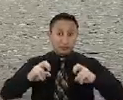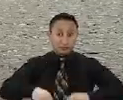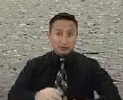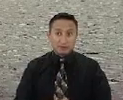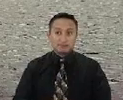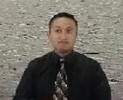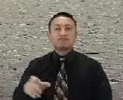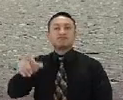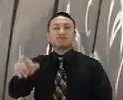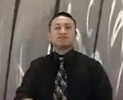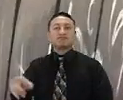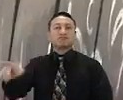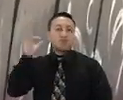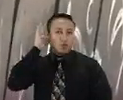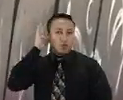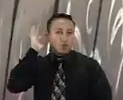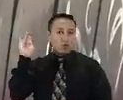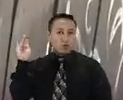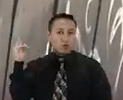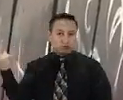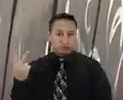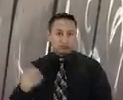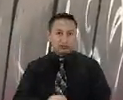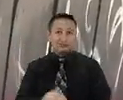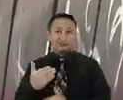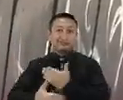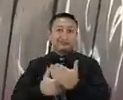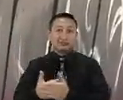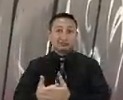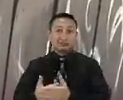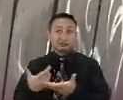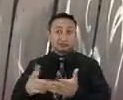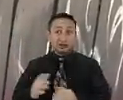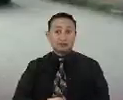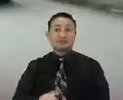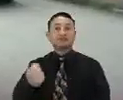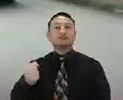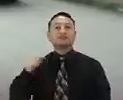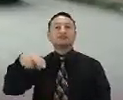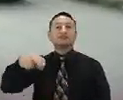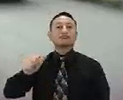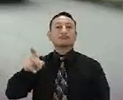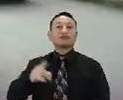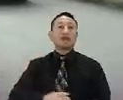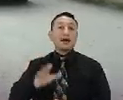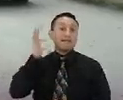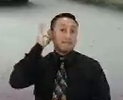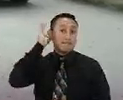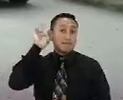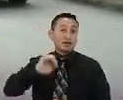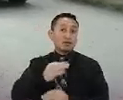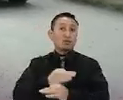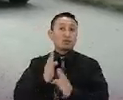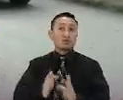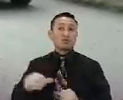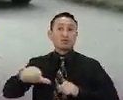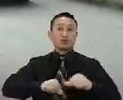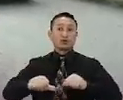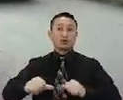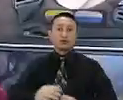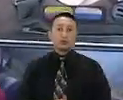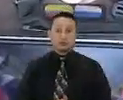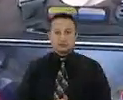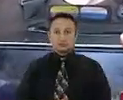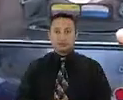las víctimas eran una mujer y su esposo. Horas después se confirmó por parte del SNAI que la fémina es funcionaria administrativa de dicha